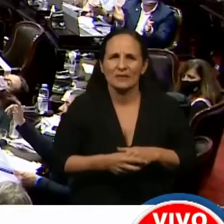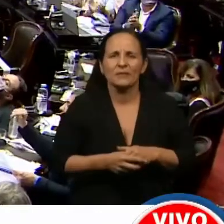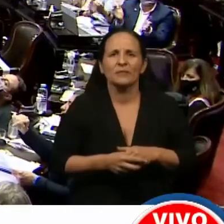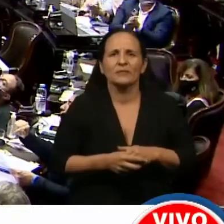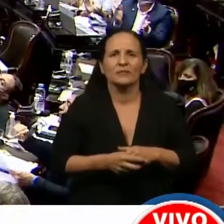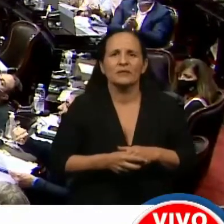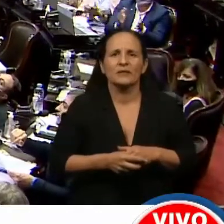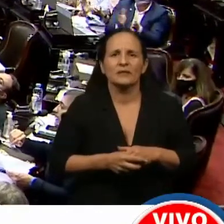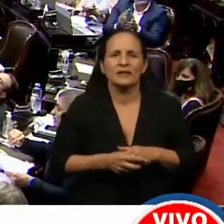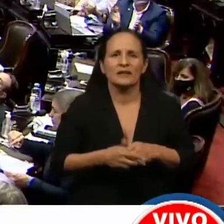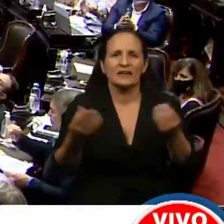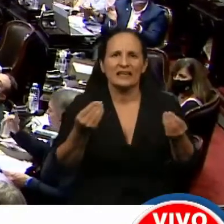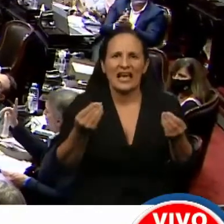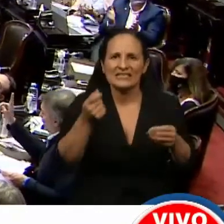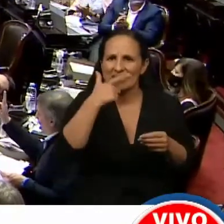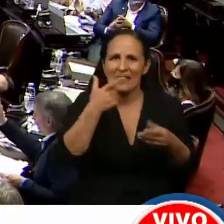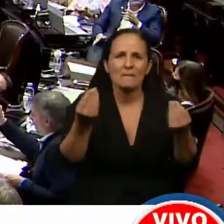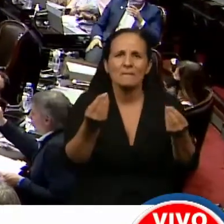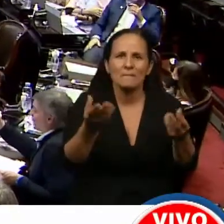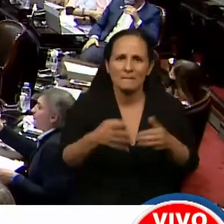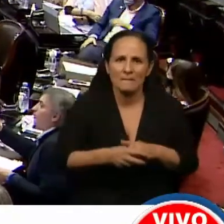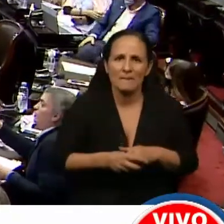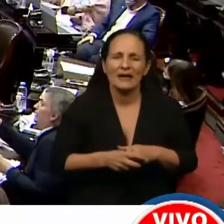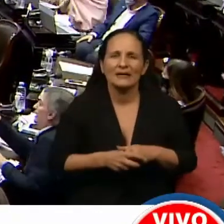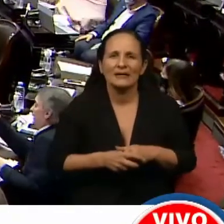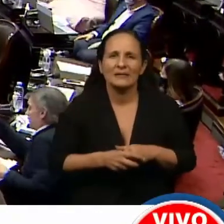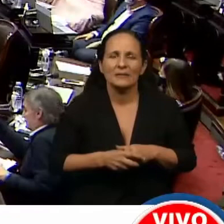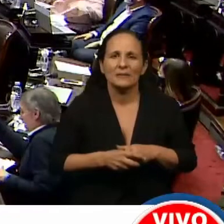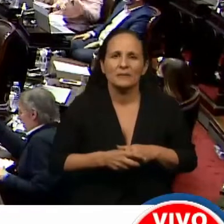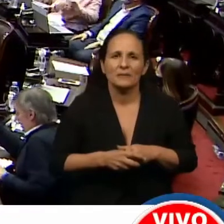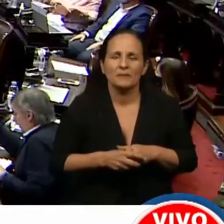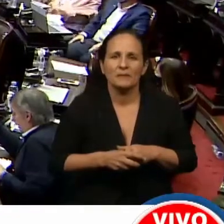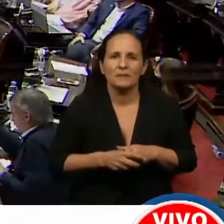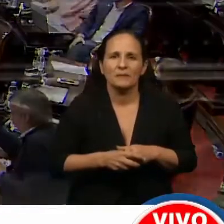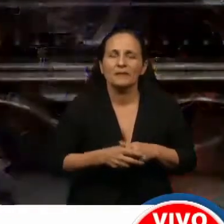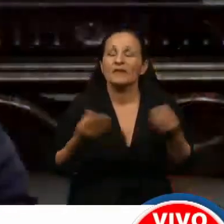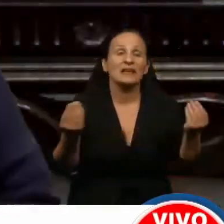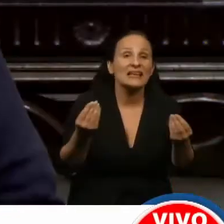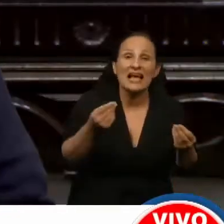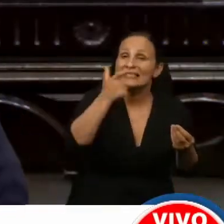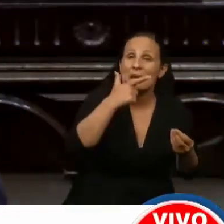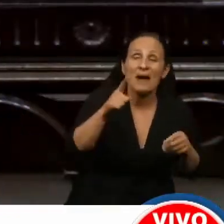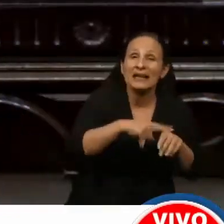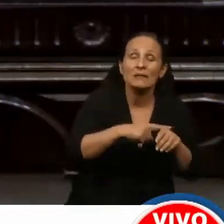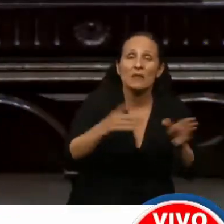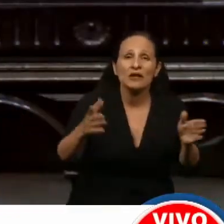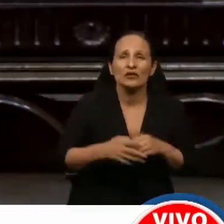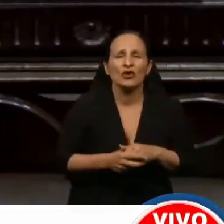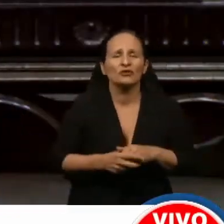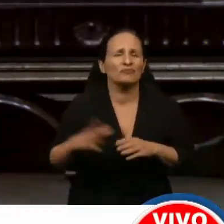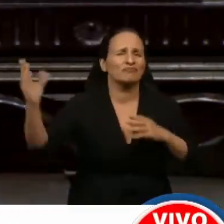¿Qué es lo que hace Mauricio Macri? ¿Qué es lo que hace Mauricio Macri? ¿Qué es lo que hace Mauricio Macri?